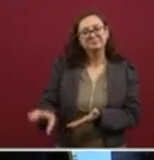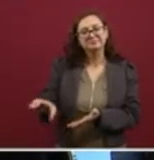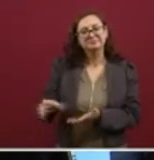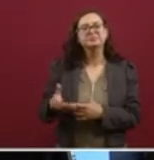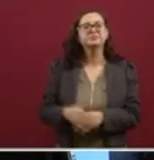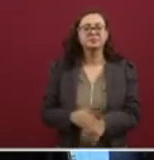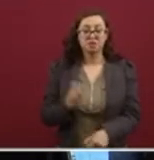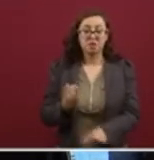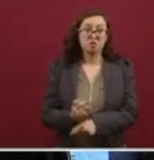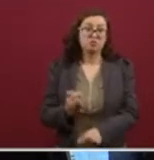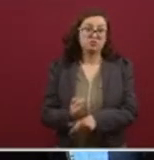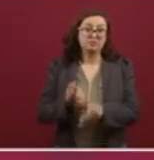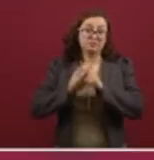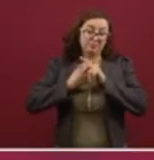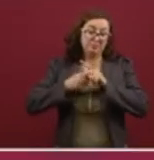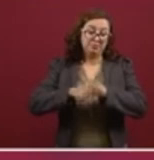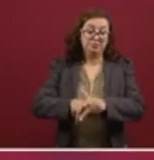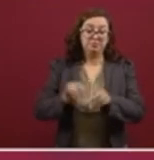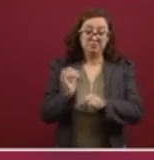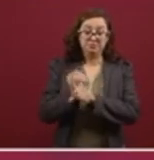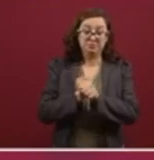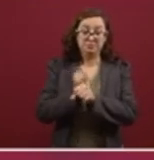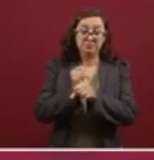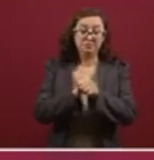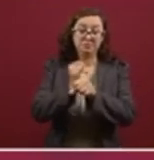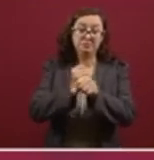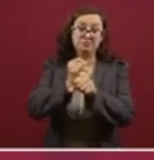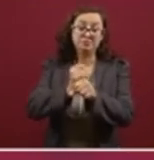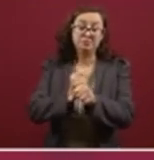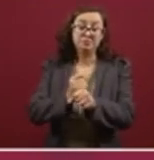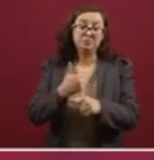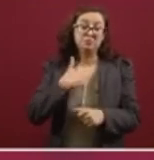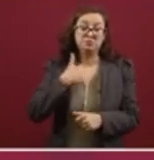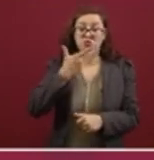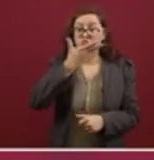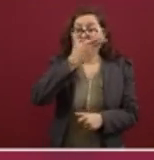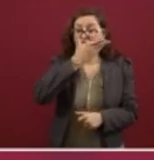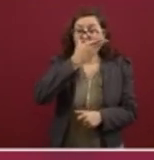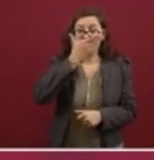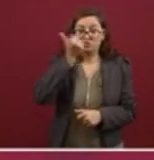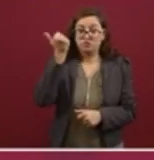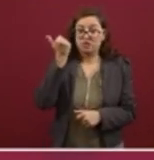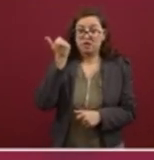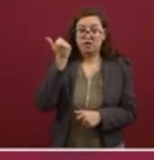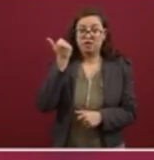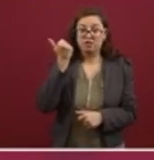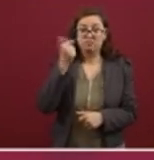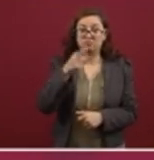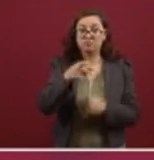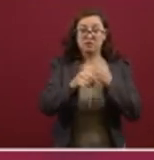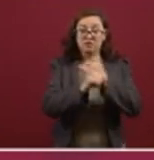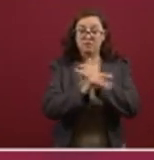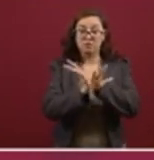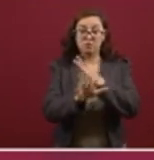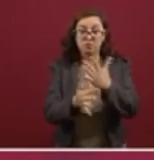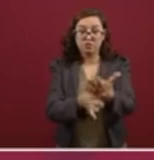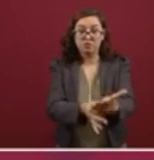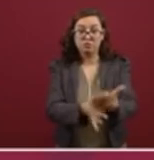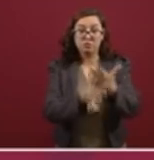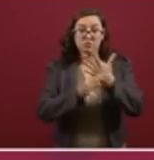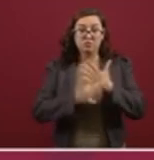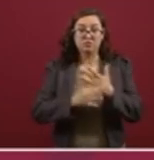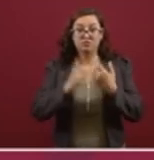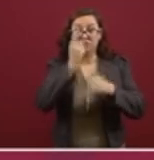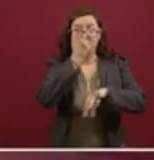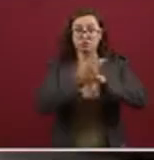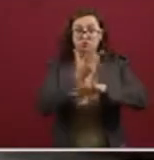la investigación. Yo no conozco esta información del gobierno de